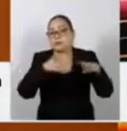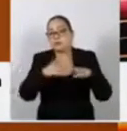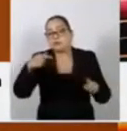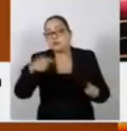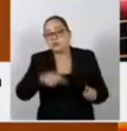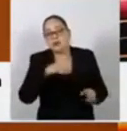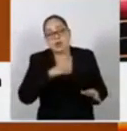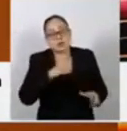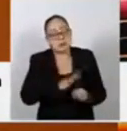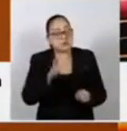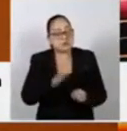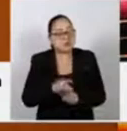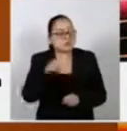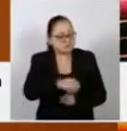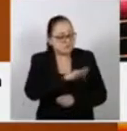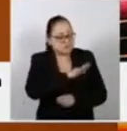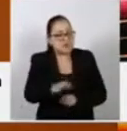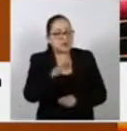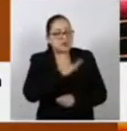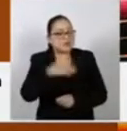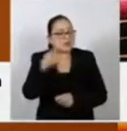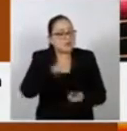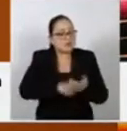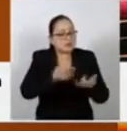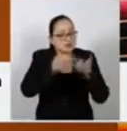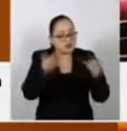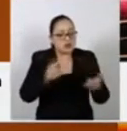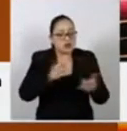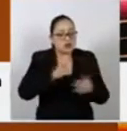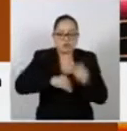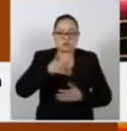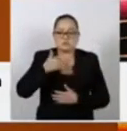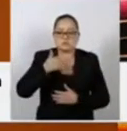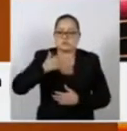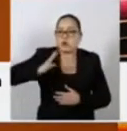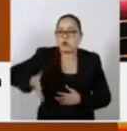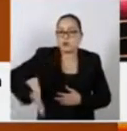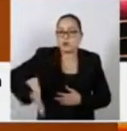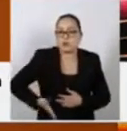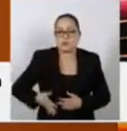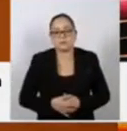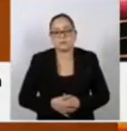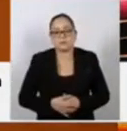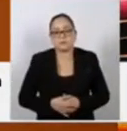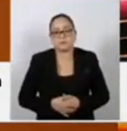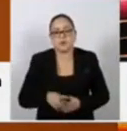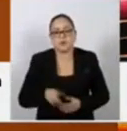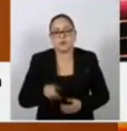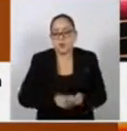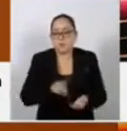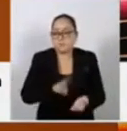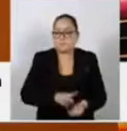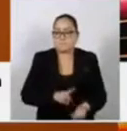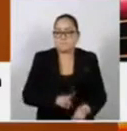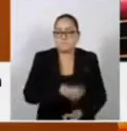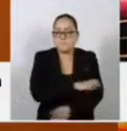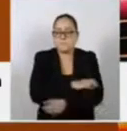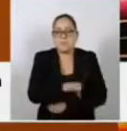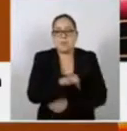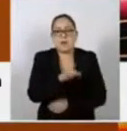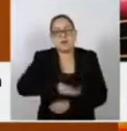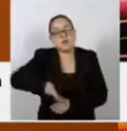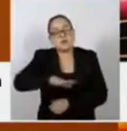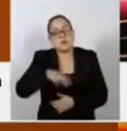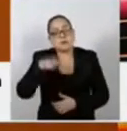capacidades inigualables y con una historia que nos enorgullece. Es tan grande la fuerza de Veracruz que en